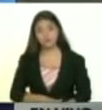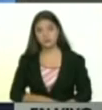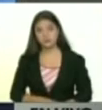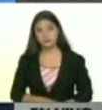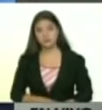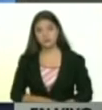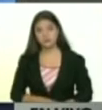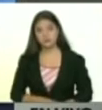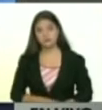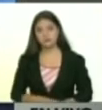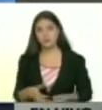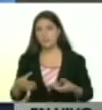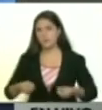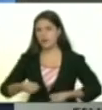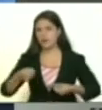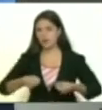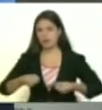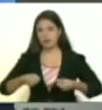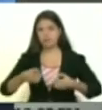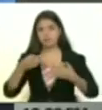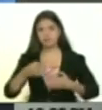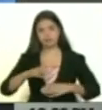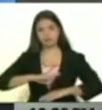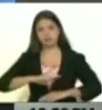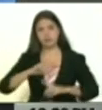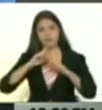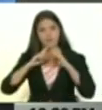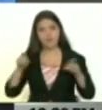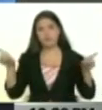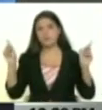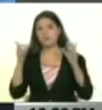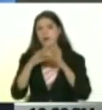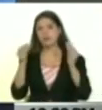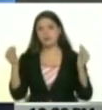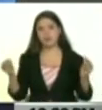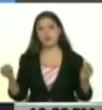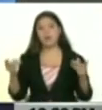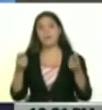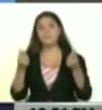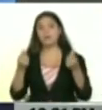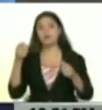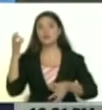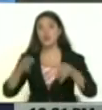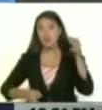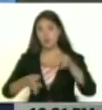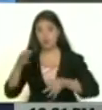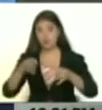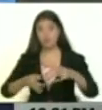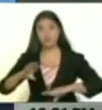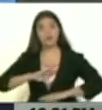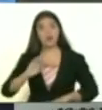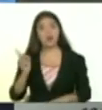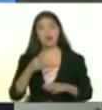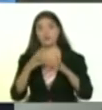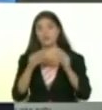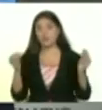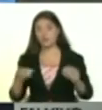tener un mercado reequilibrado va a ser beneficioso para todos. Los precios justos van a beneficiar a todos